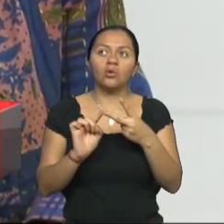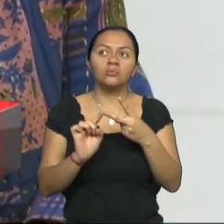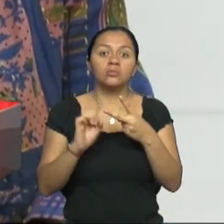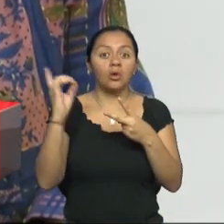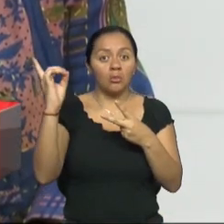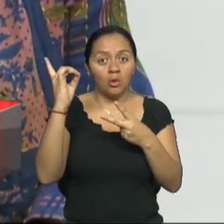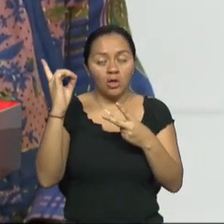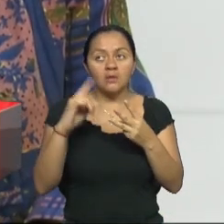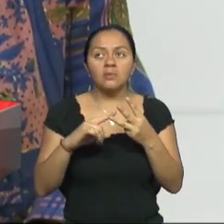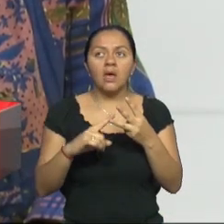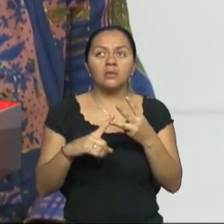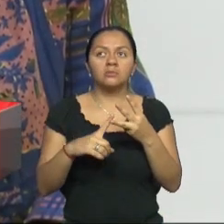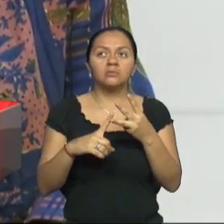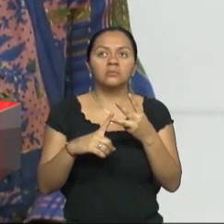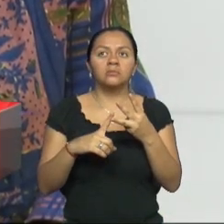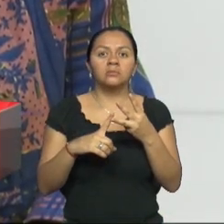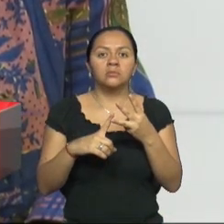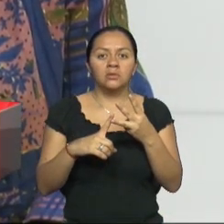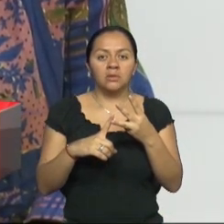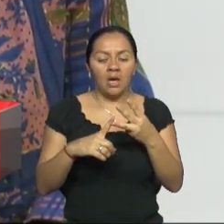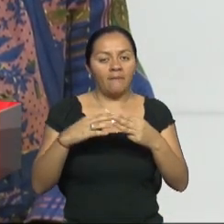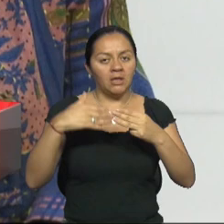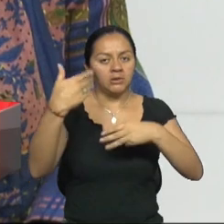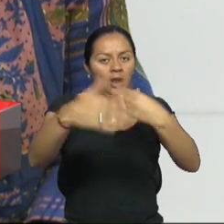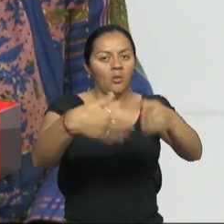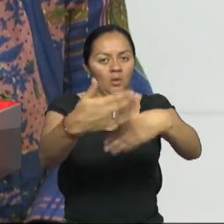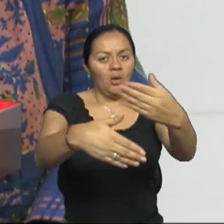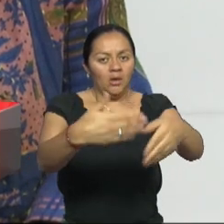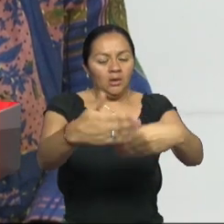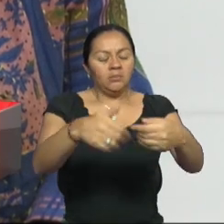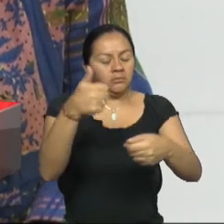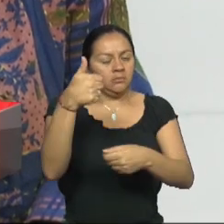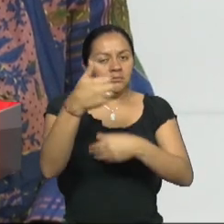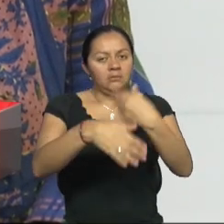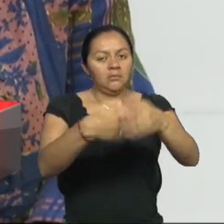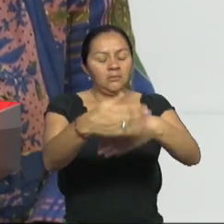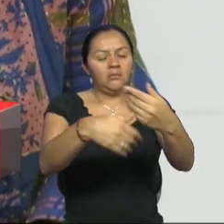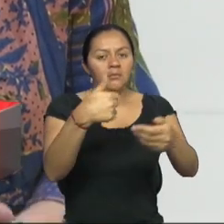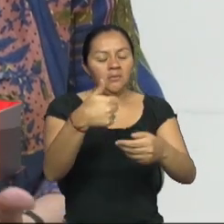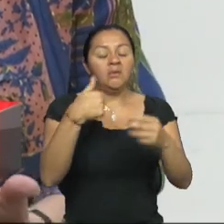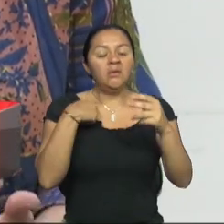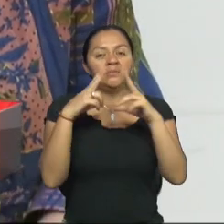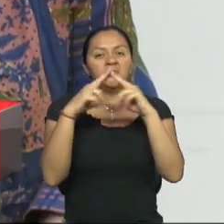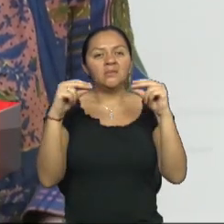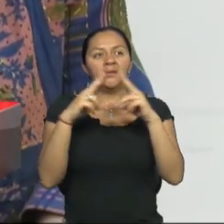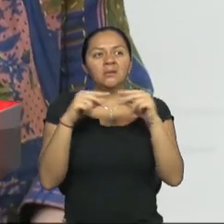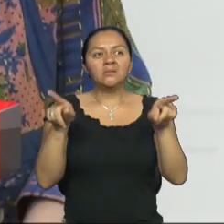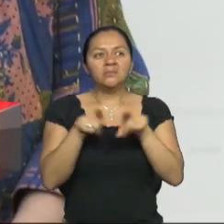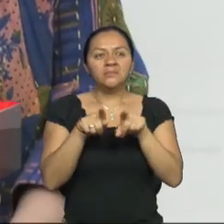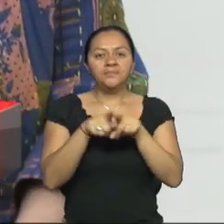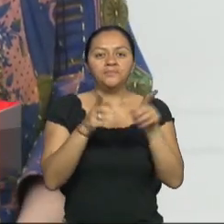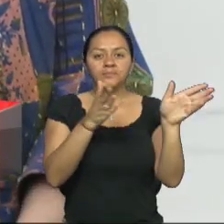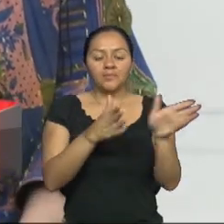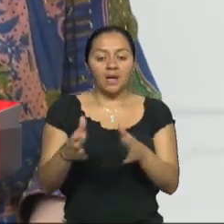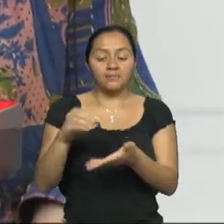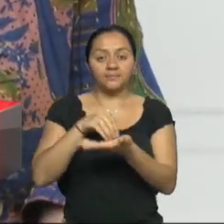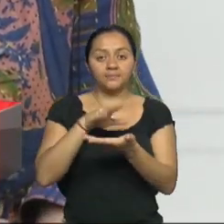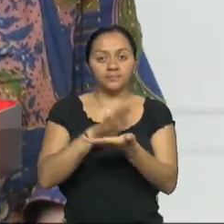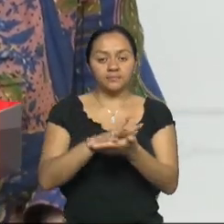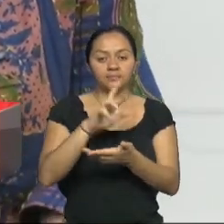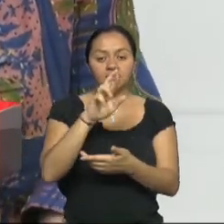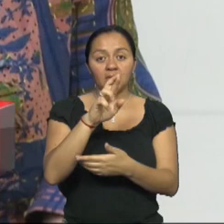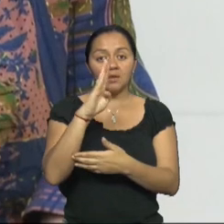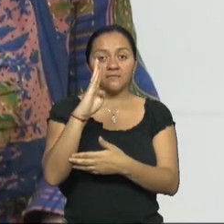Bolivia, estamos bastante avanzados. Así en Nicaragua se ha explicado que en las políticas de rehabilitación se